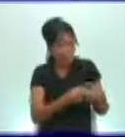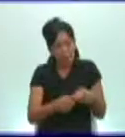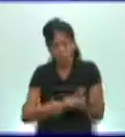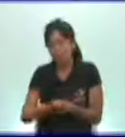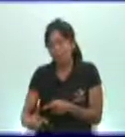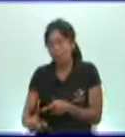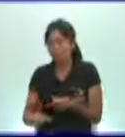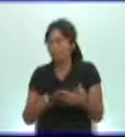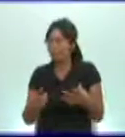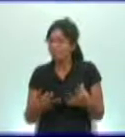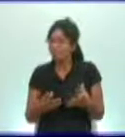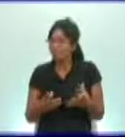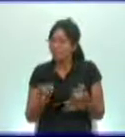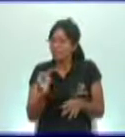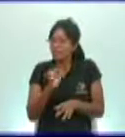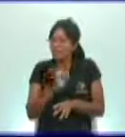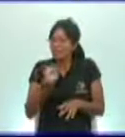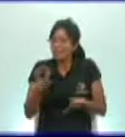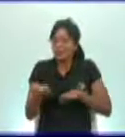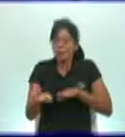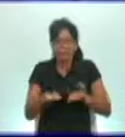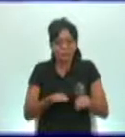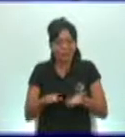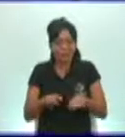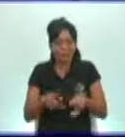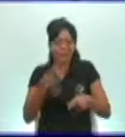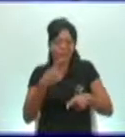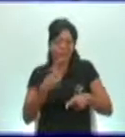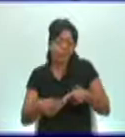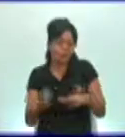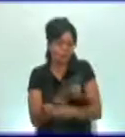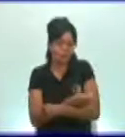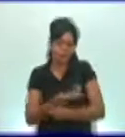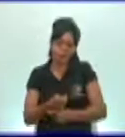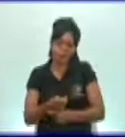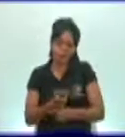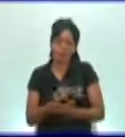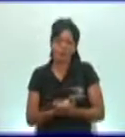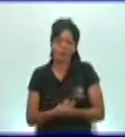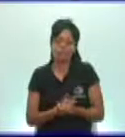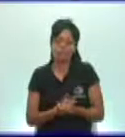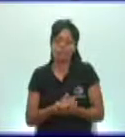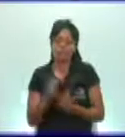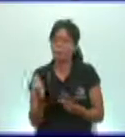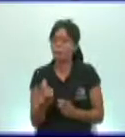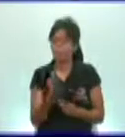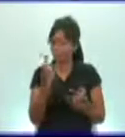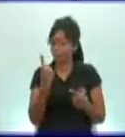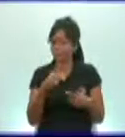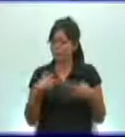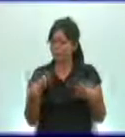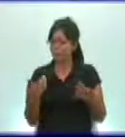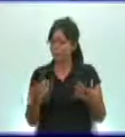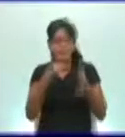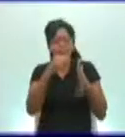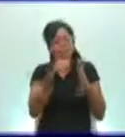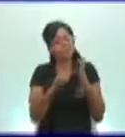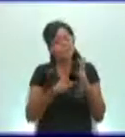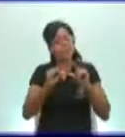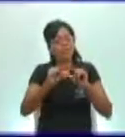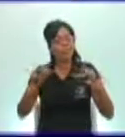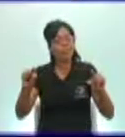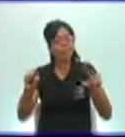y preparándose para cuando lleguen a grados posteriores. Van primeramente a clasificar la oración según la actitud o según